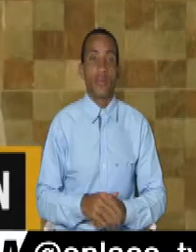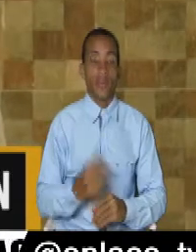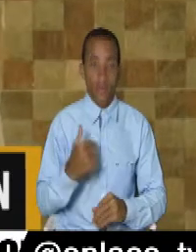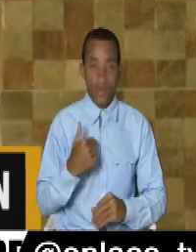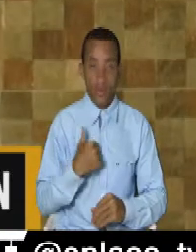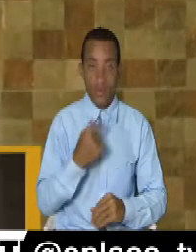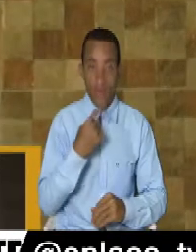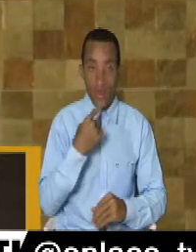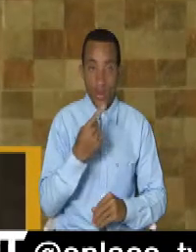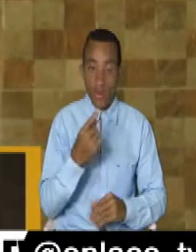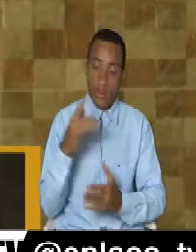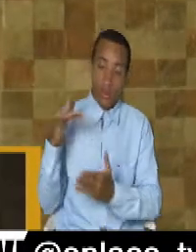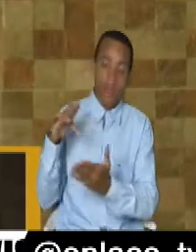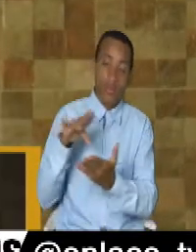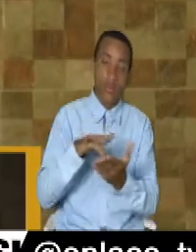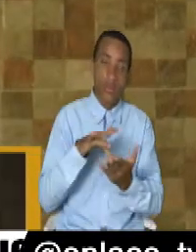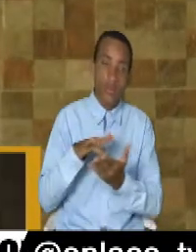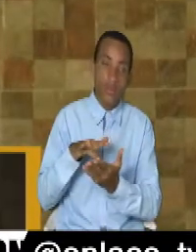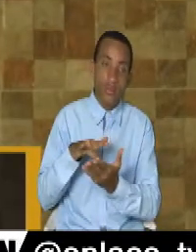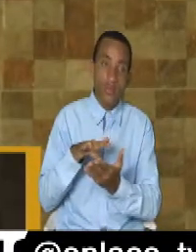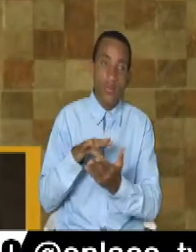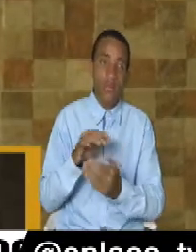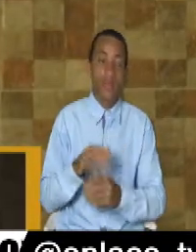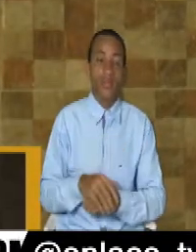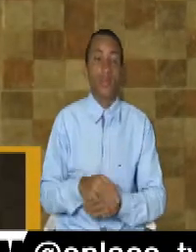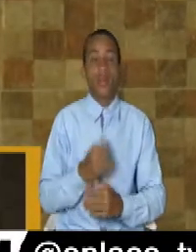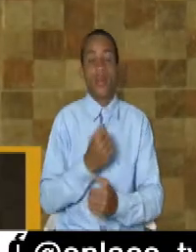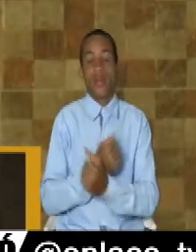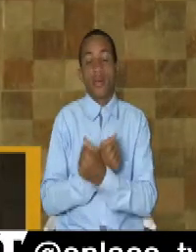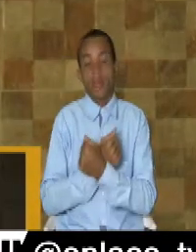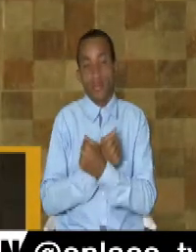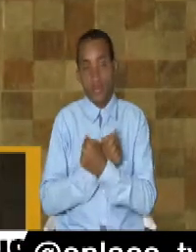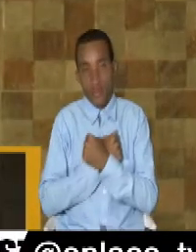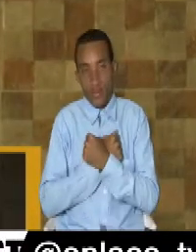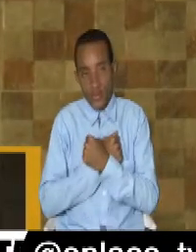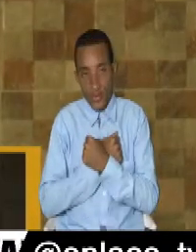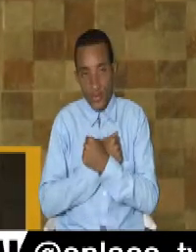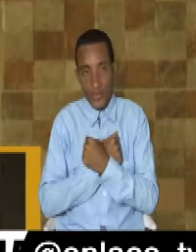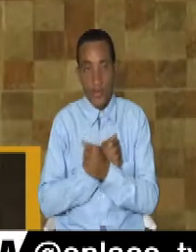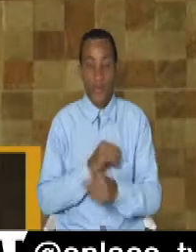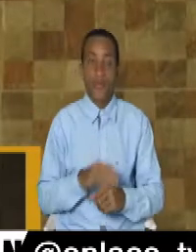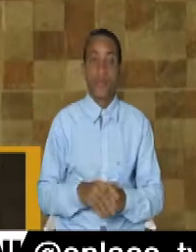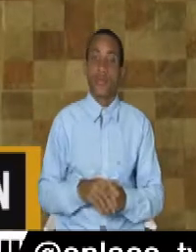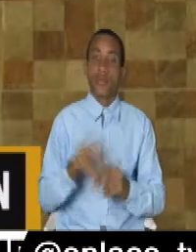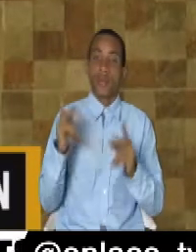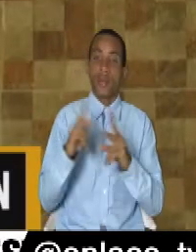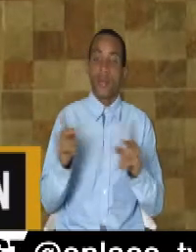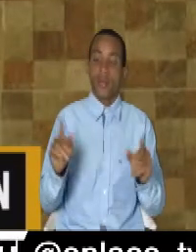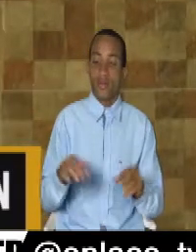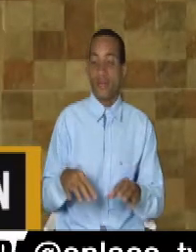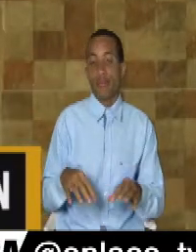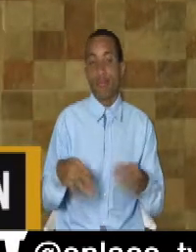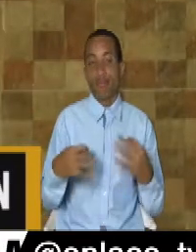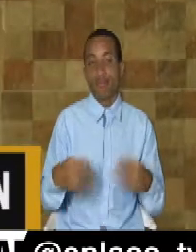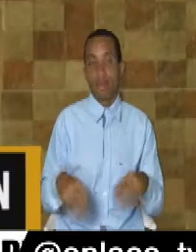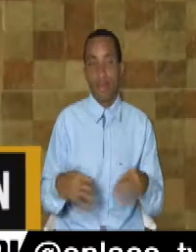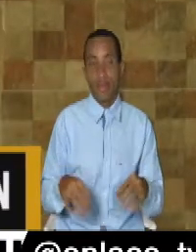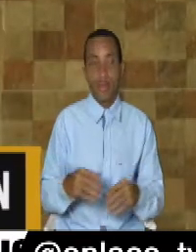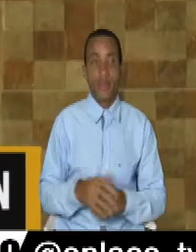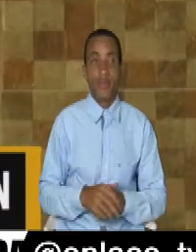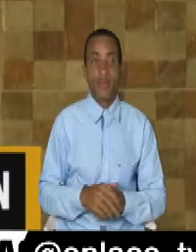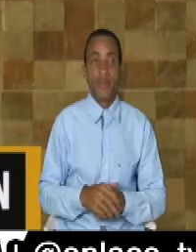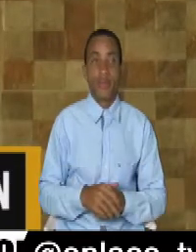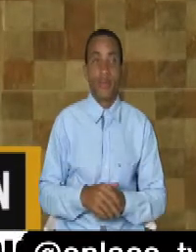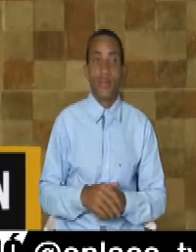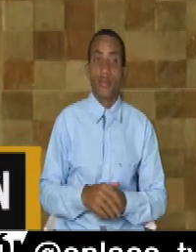la presencia del amor de la Virgen a través de las personas más sencillas. Uno nota en